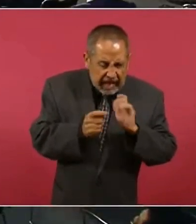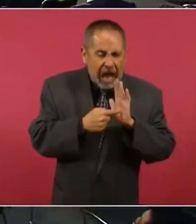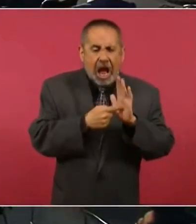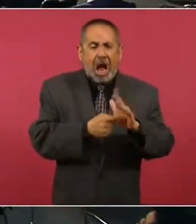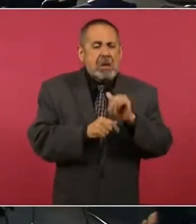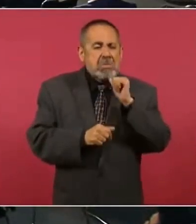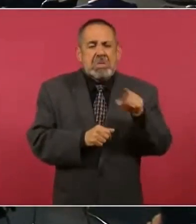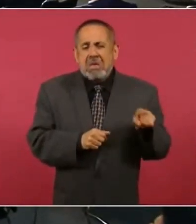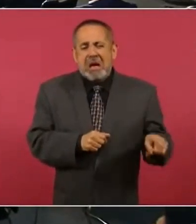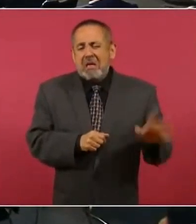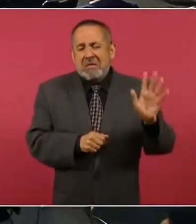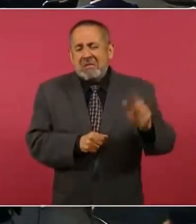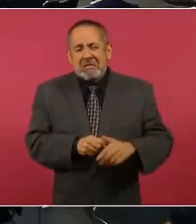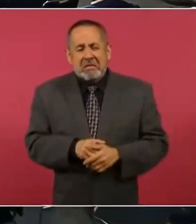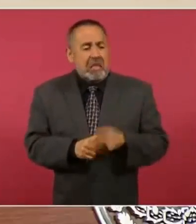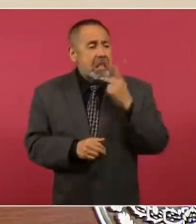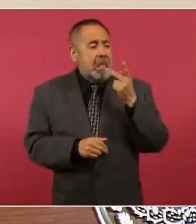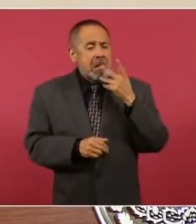de